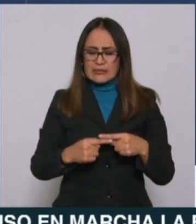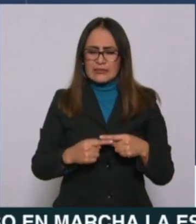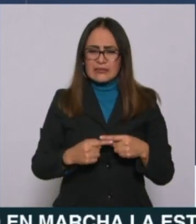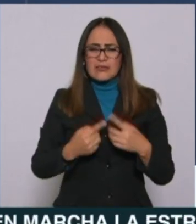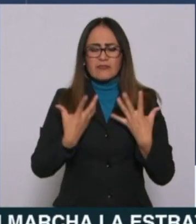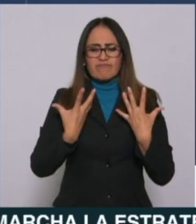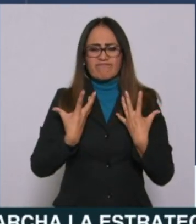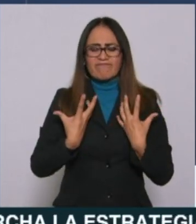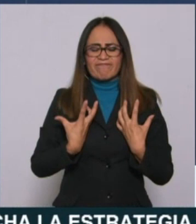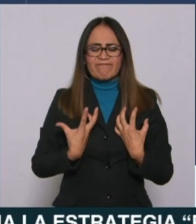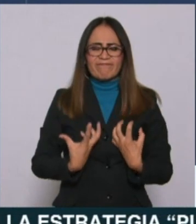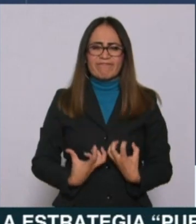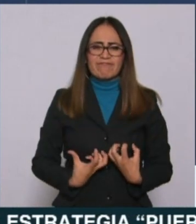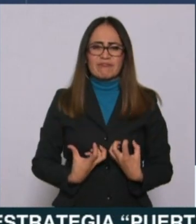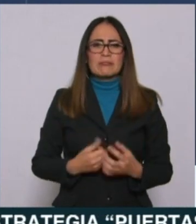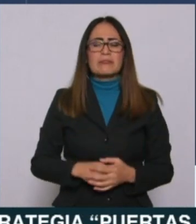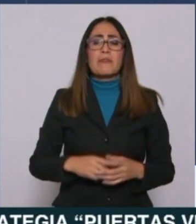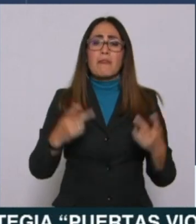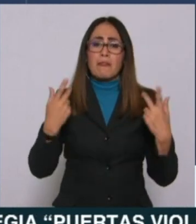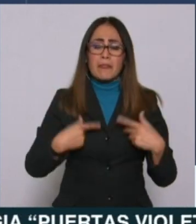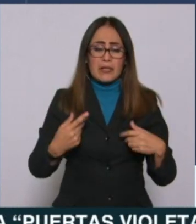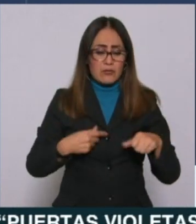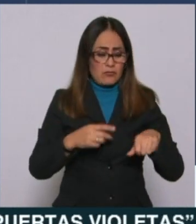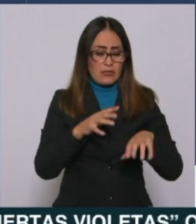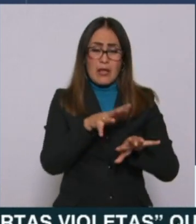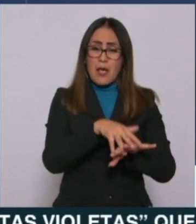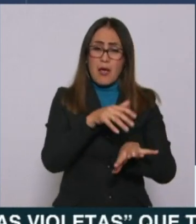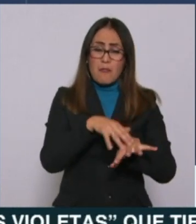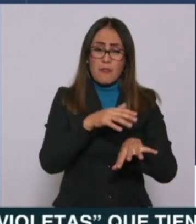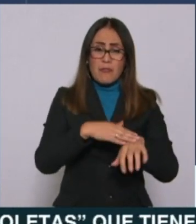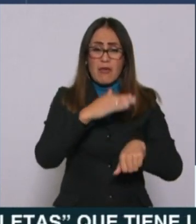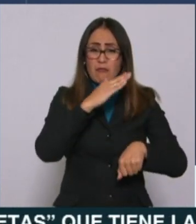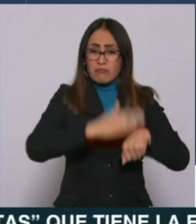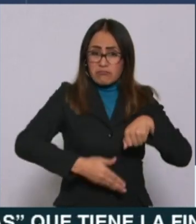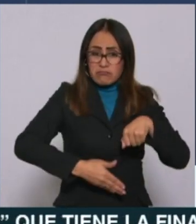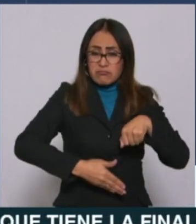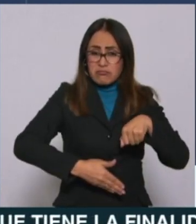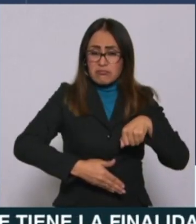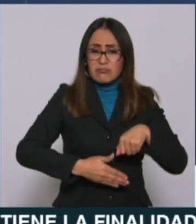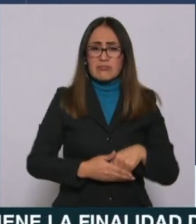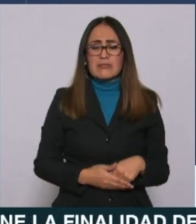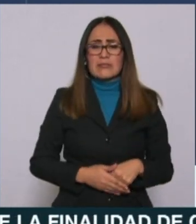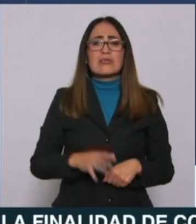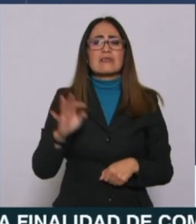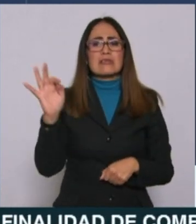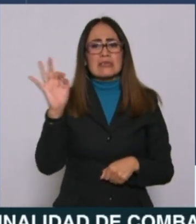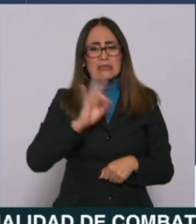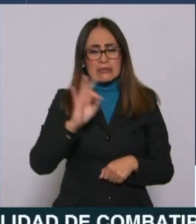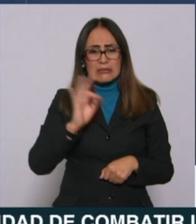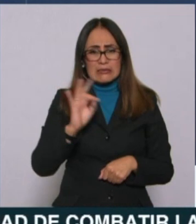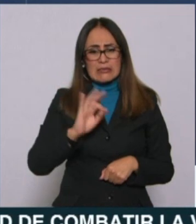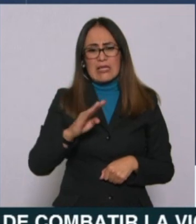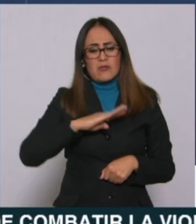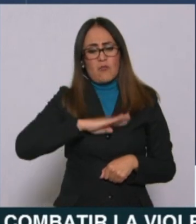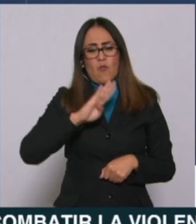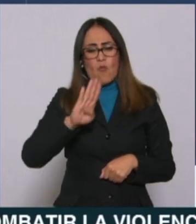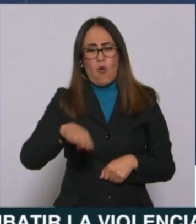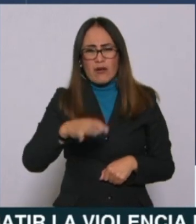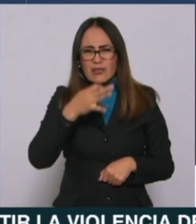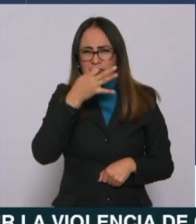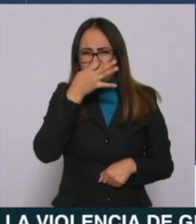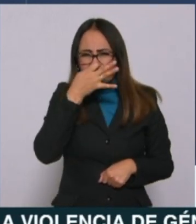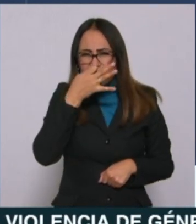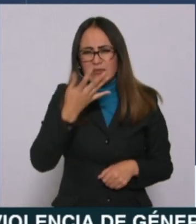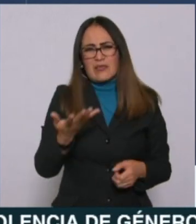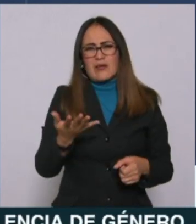Tristemente sabemos que la persona amputada en estas tiene la posibilidad de morir a corto plazo